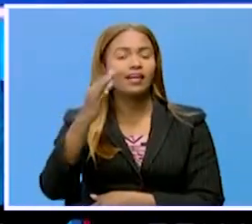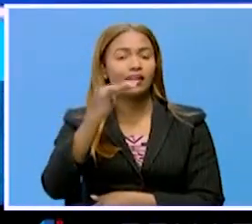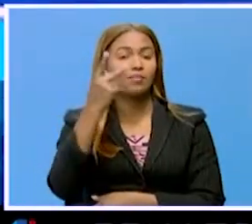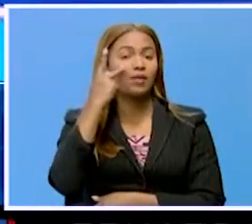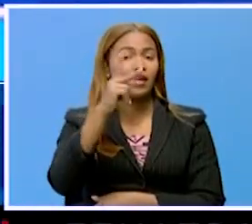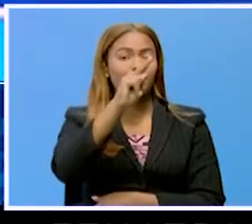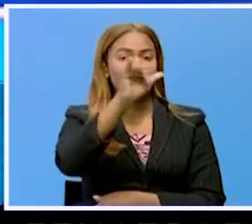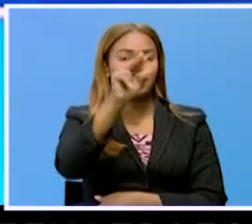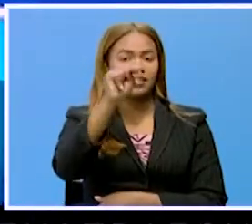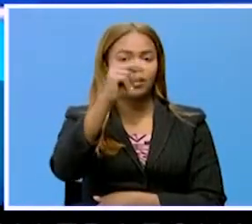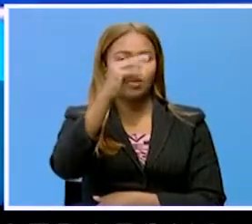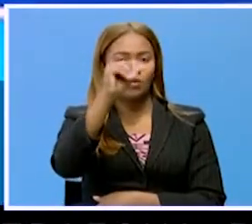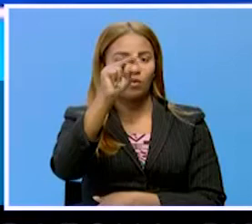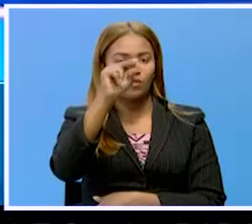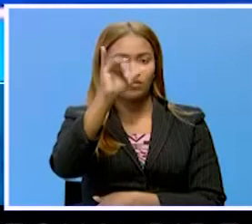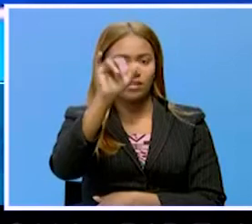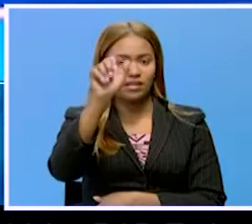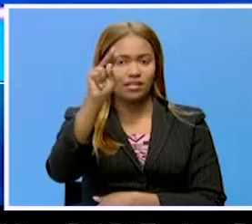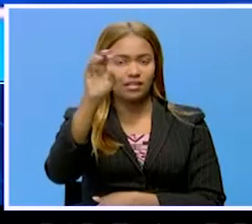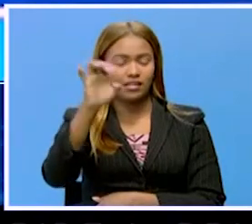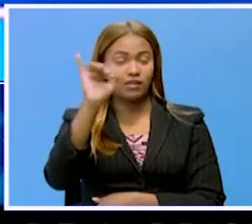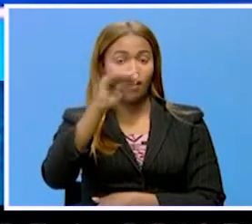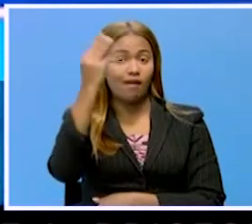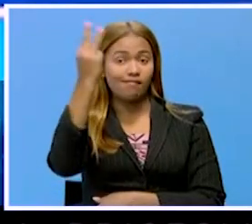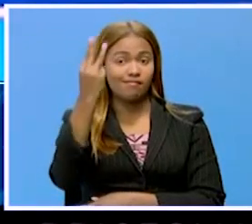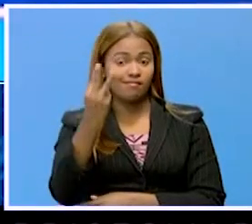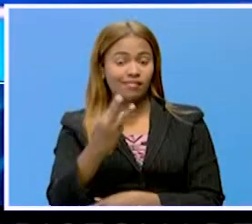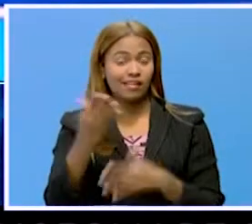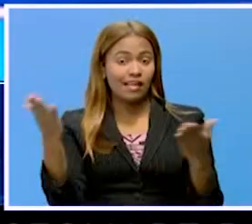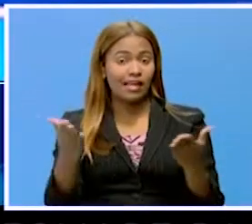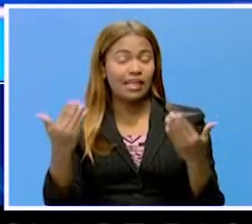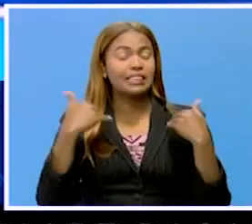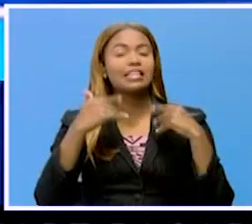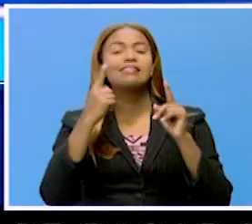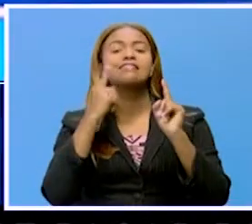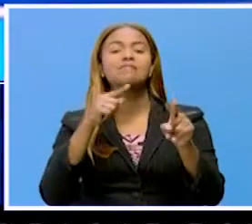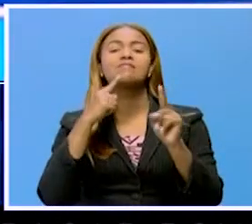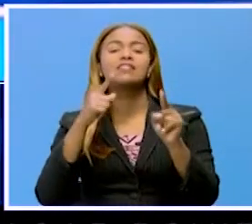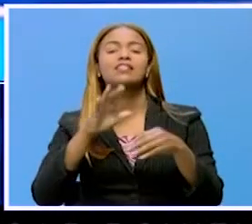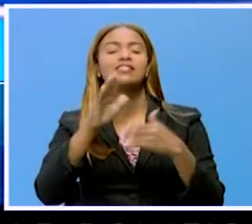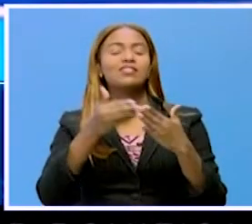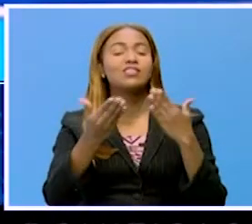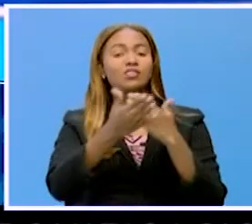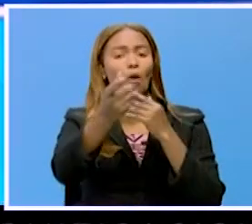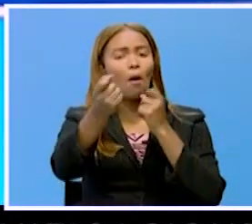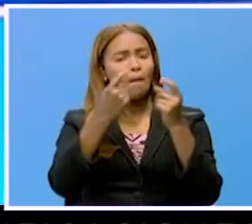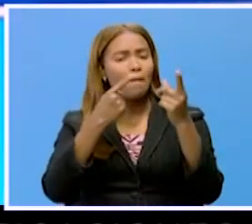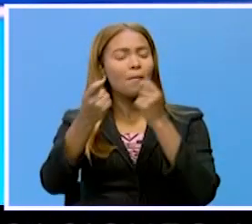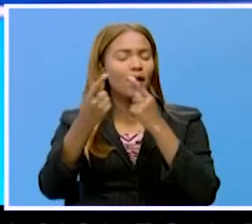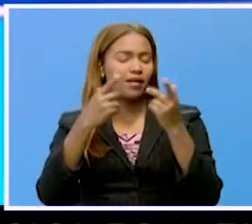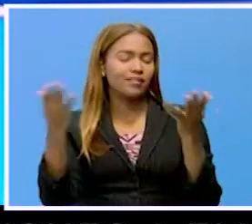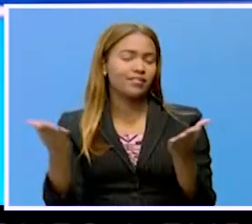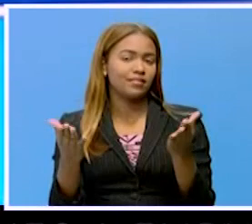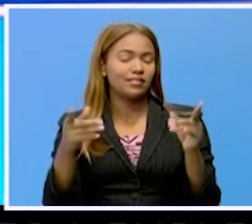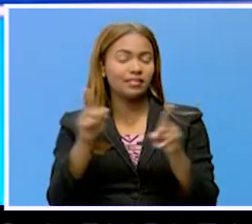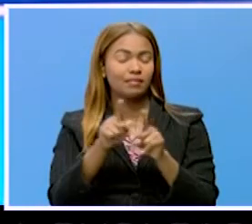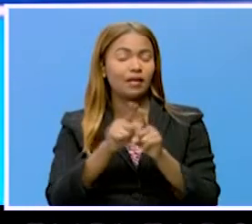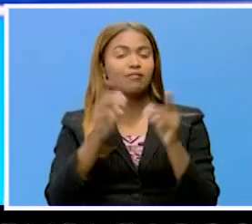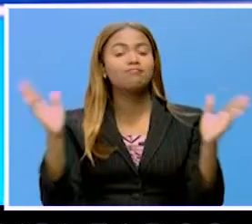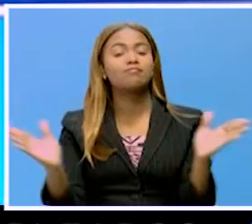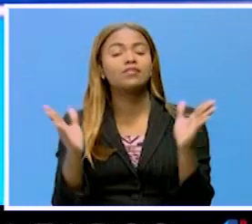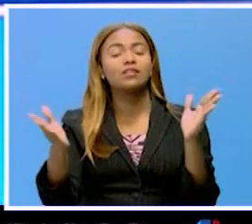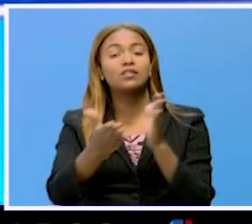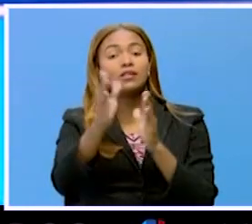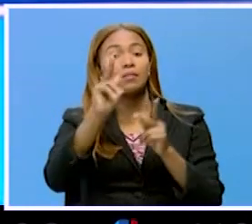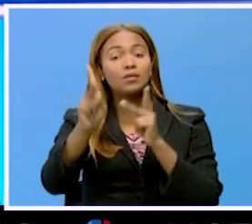como Migración con Jacqueline. E igual cada miércoles acá pues está respondiendo sus preguntas, aclarando sus dudas y por supuesto motivando a